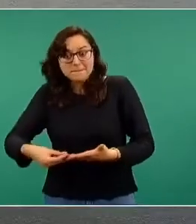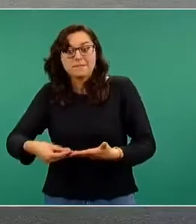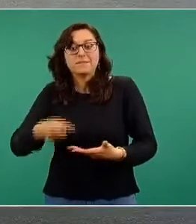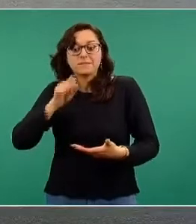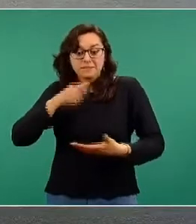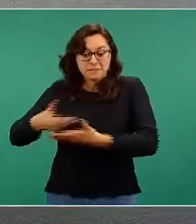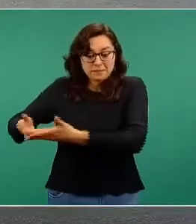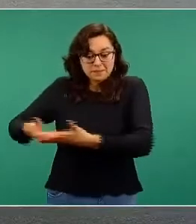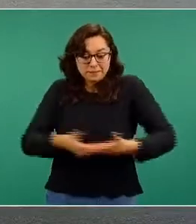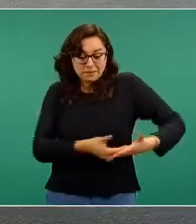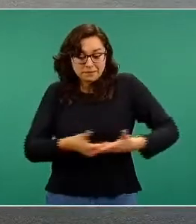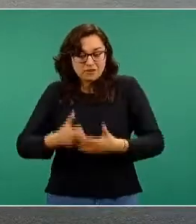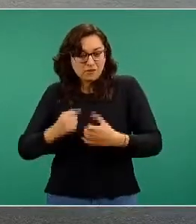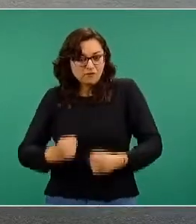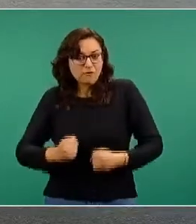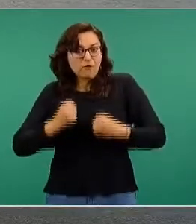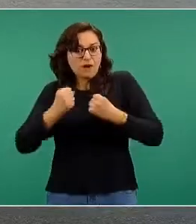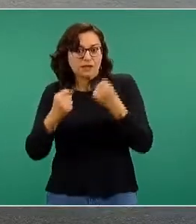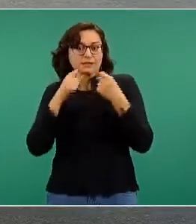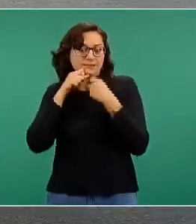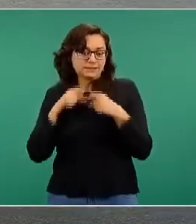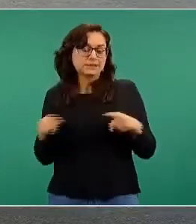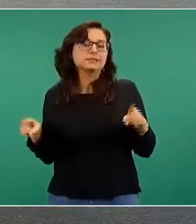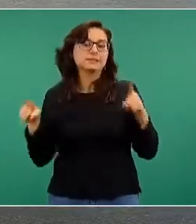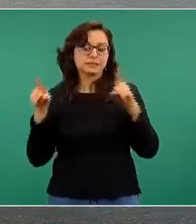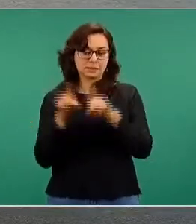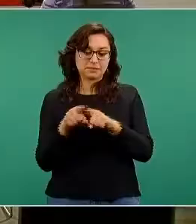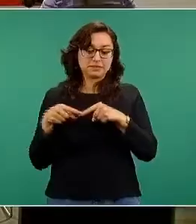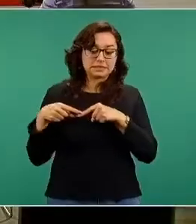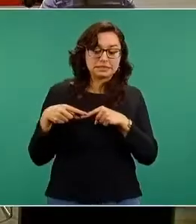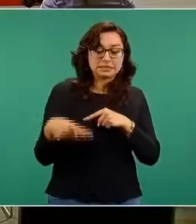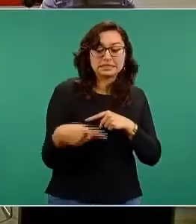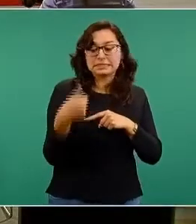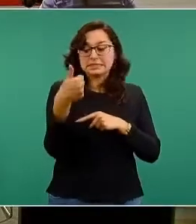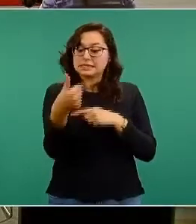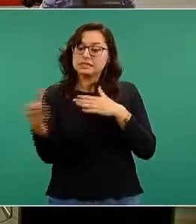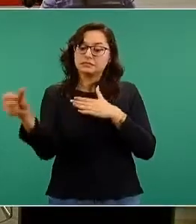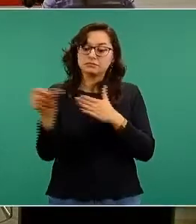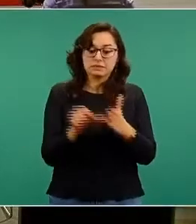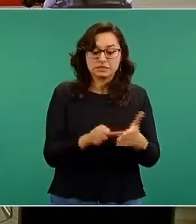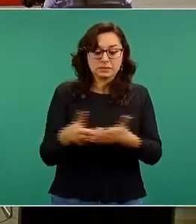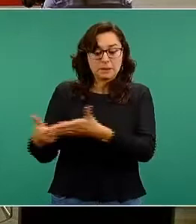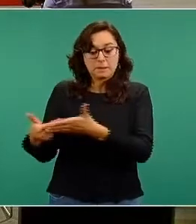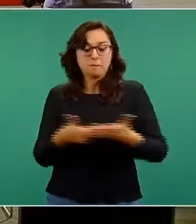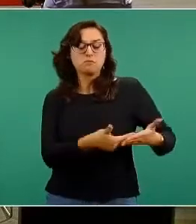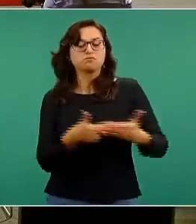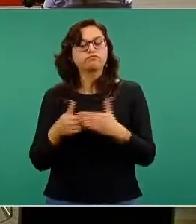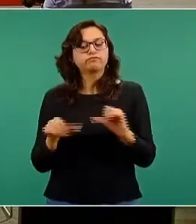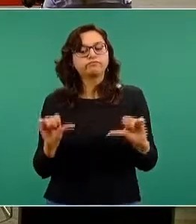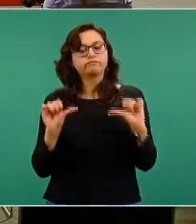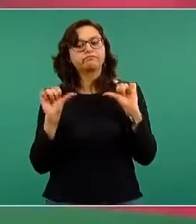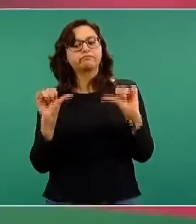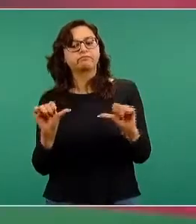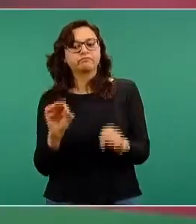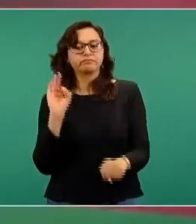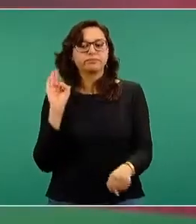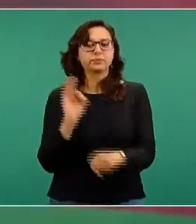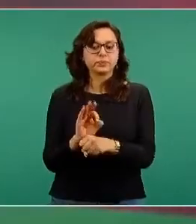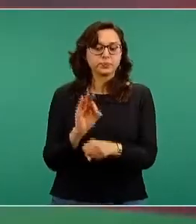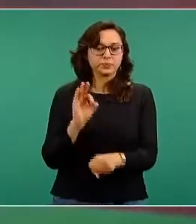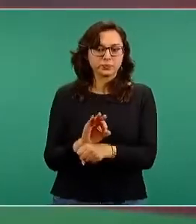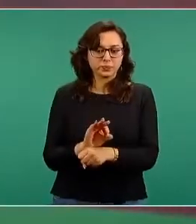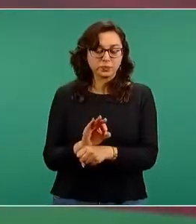inmunización pasiva de las lactantes en los primeros 6 meses de la vida de las lactantes les confiere